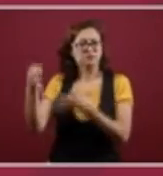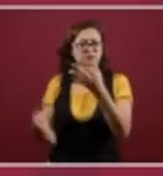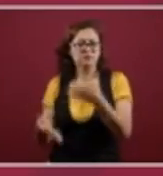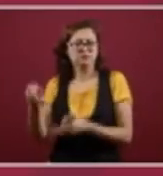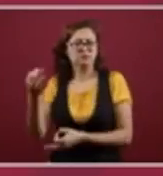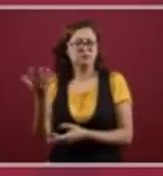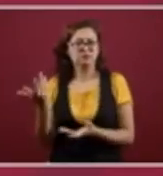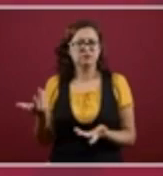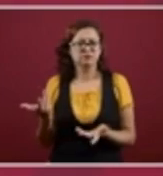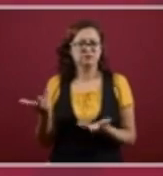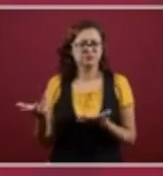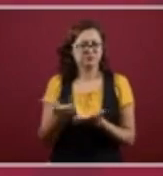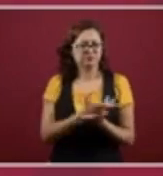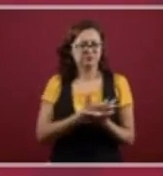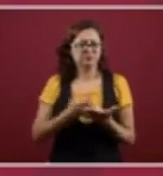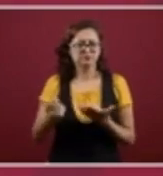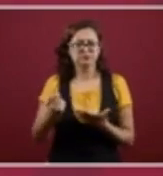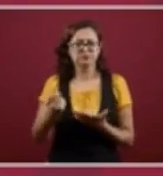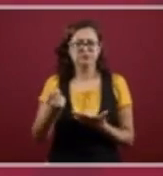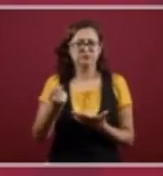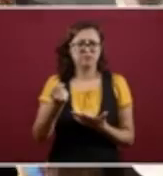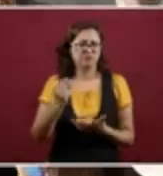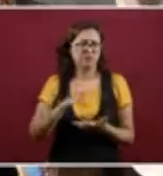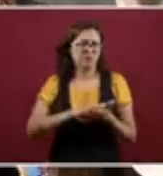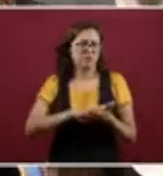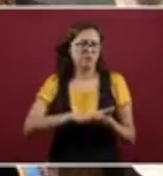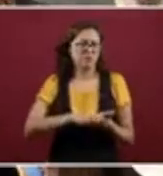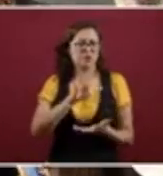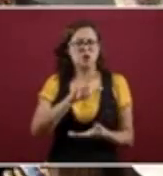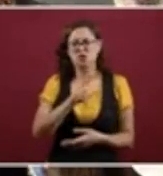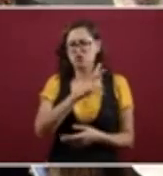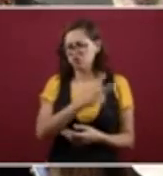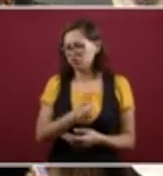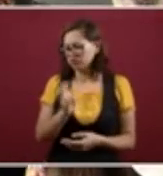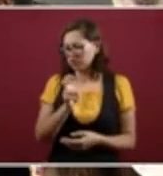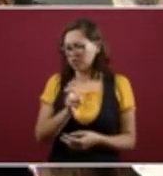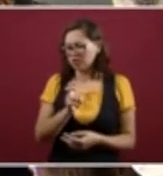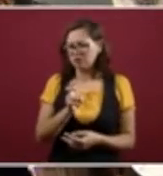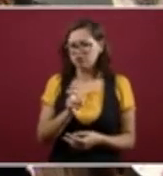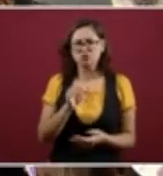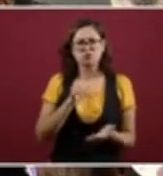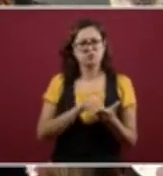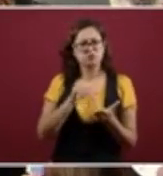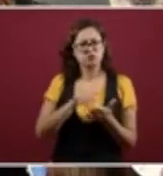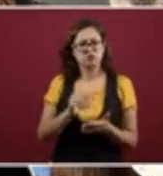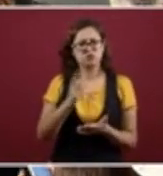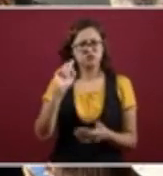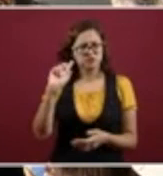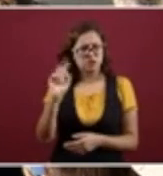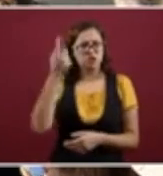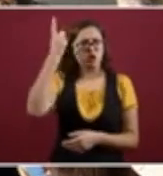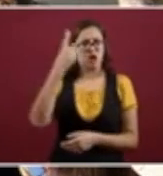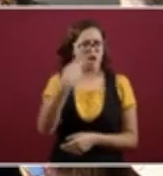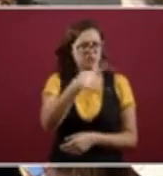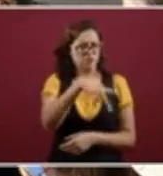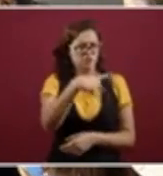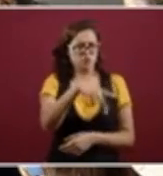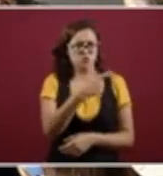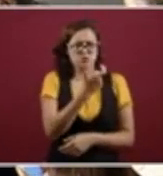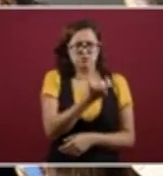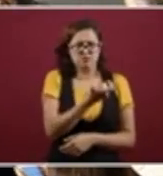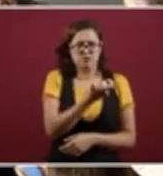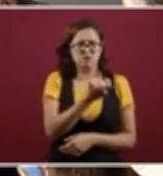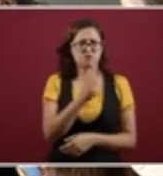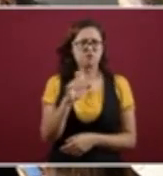Queda la cantidad mayor, más de 200 millones de dólares. Y ahora